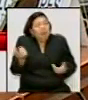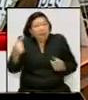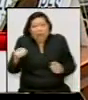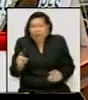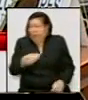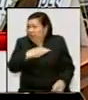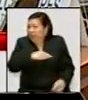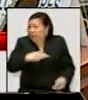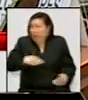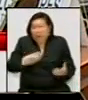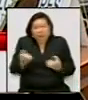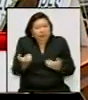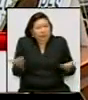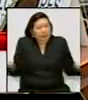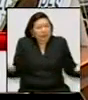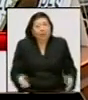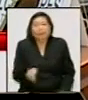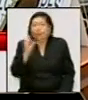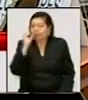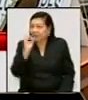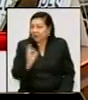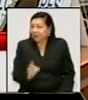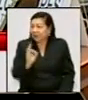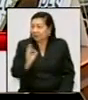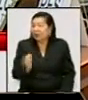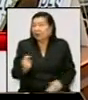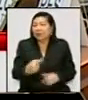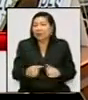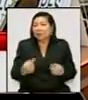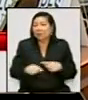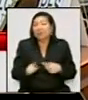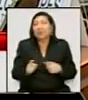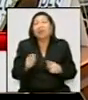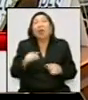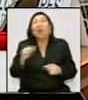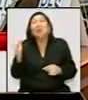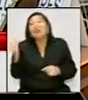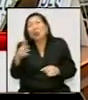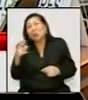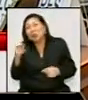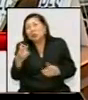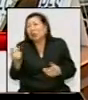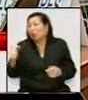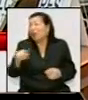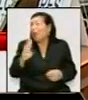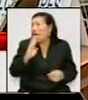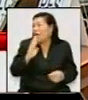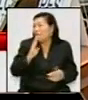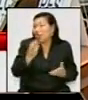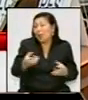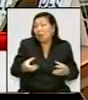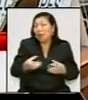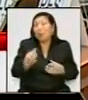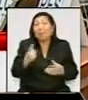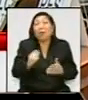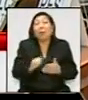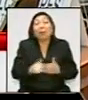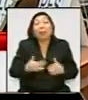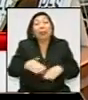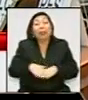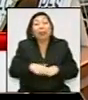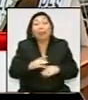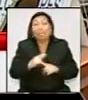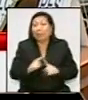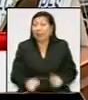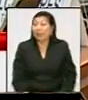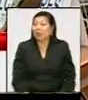presente el ministro de Economía. Siempre suele ser una práctica que vienen los titulares de cada sector aquí a las comisiones para poder hacer la